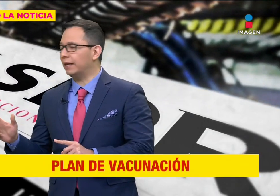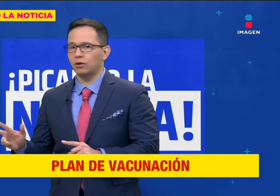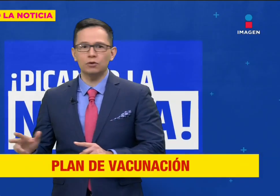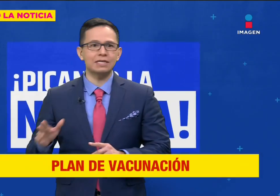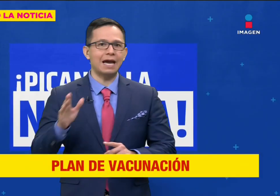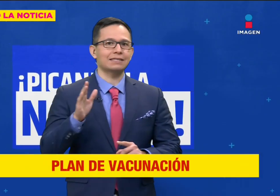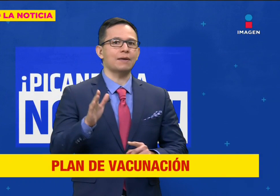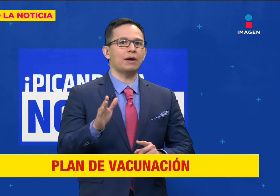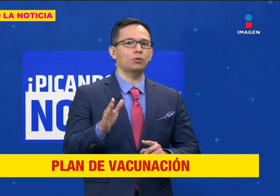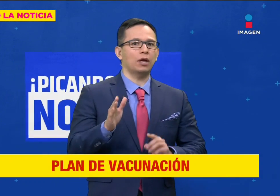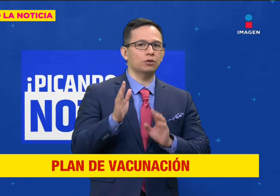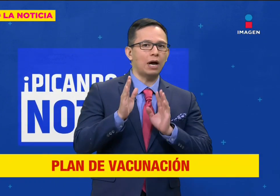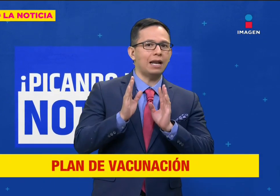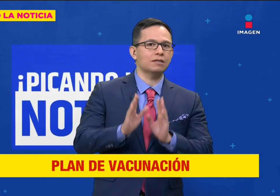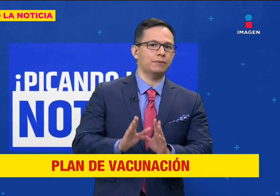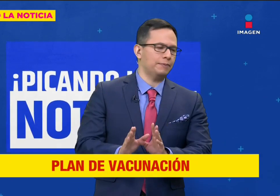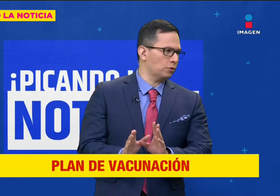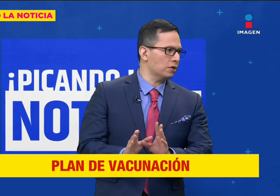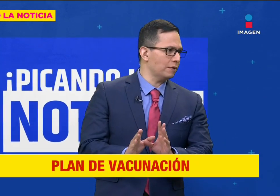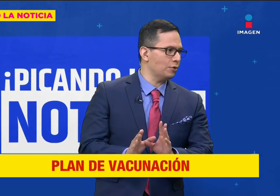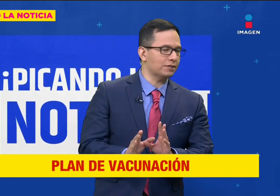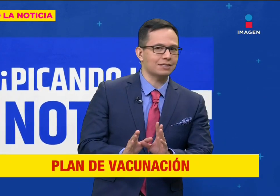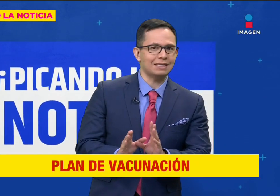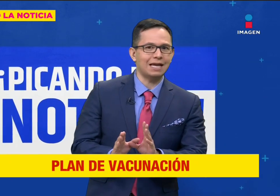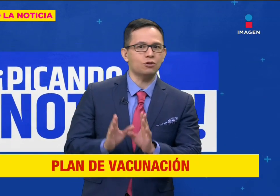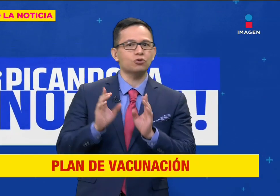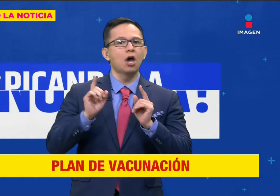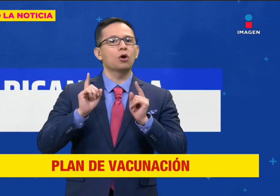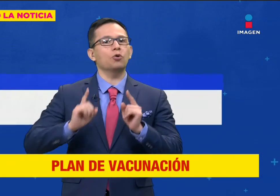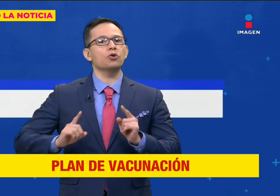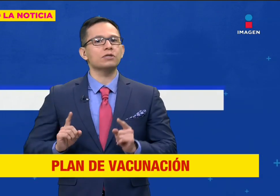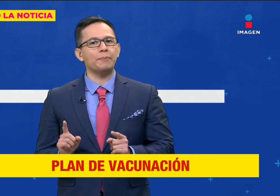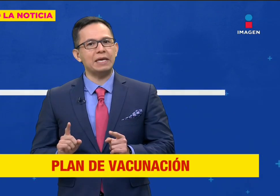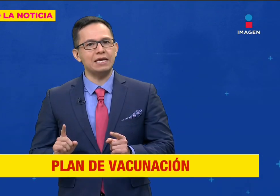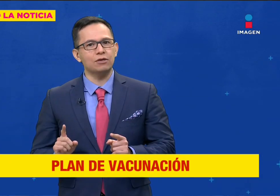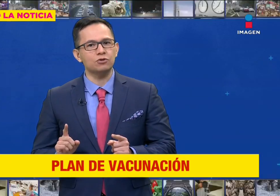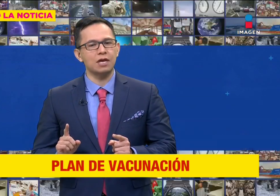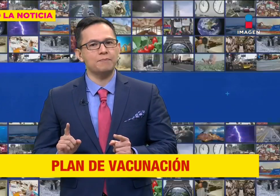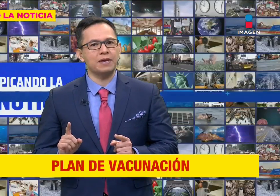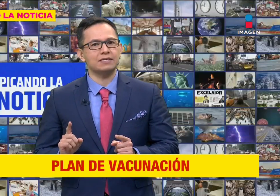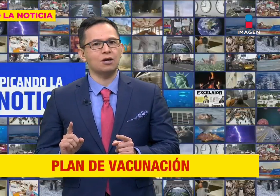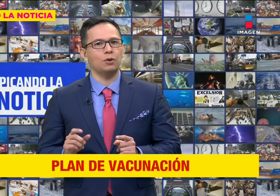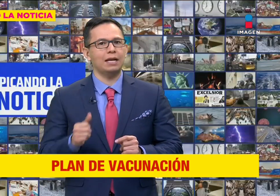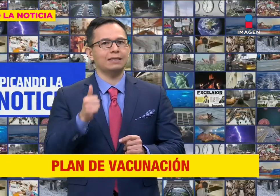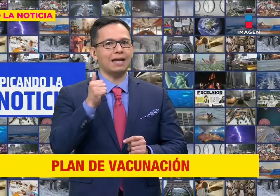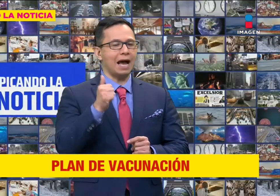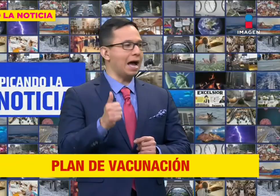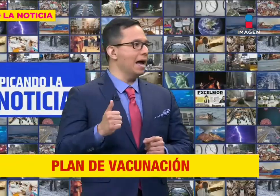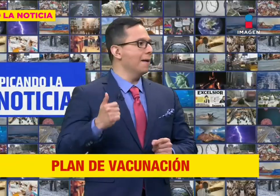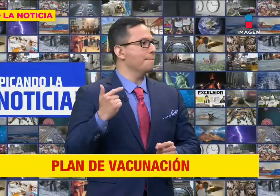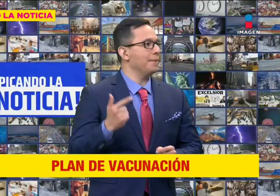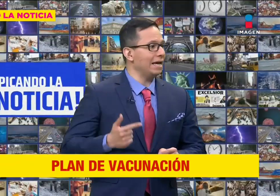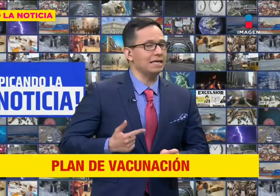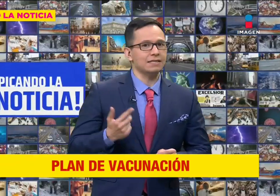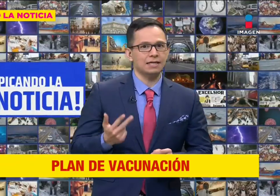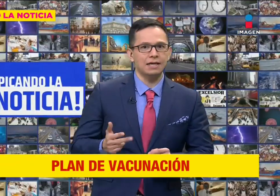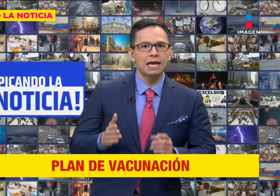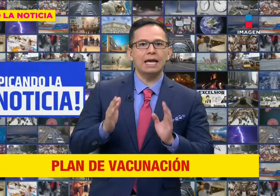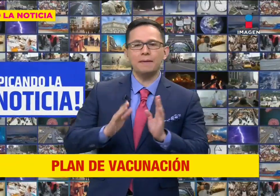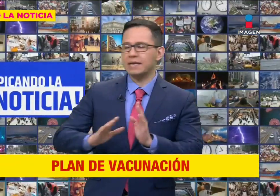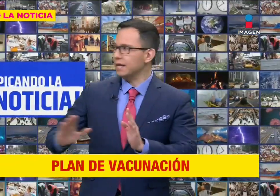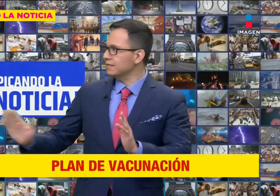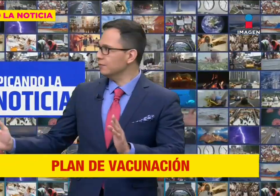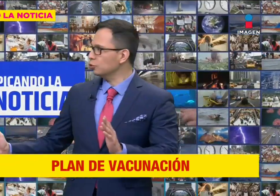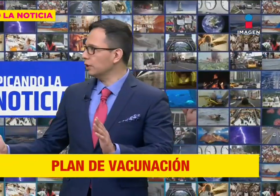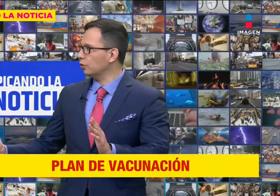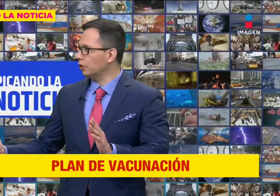Álvaro Obregón ya están vacunando a las personas mayores de 60 años cuyos apellidos empiecen con la letra A, B y C. En